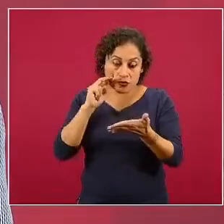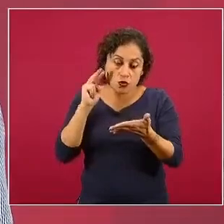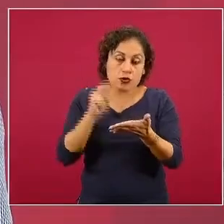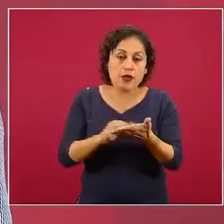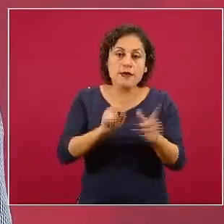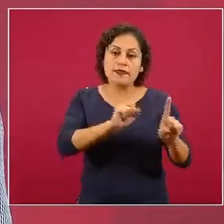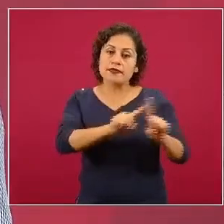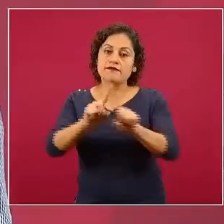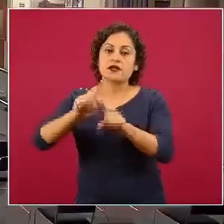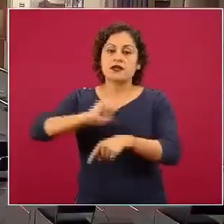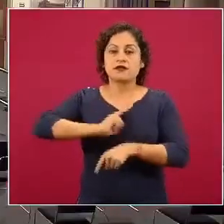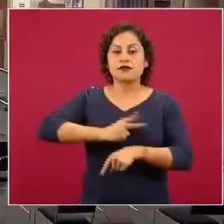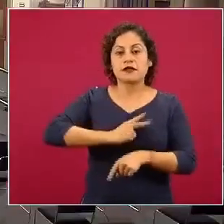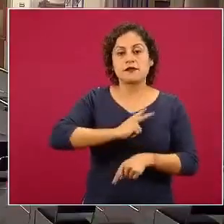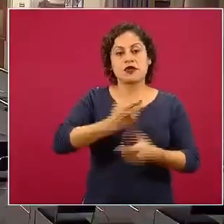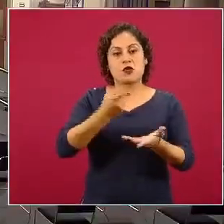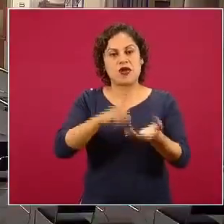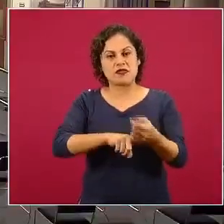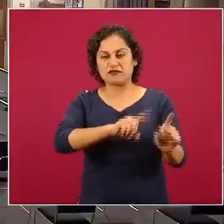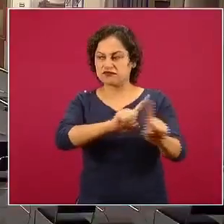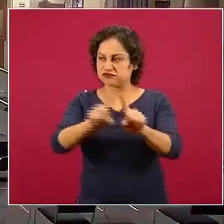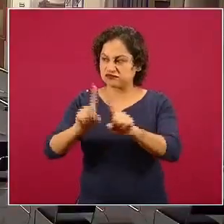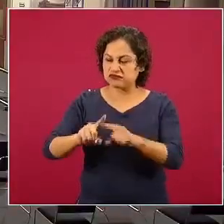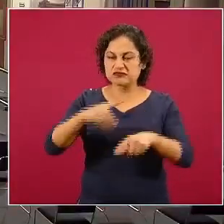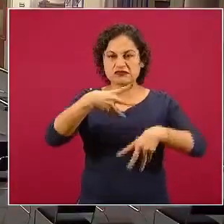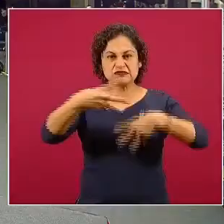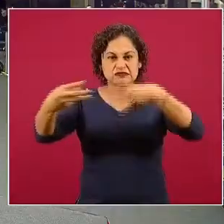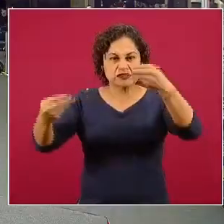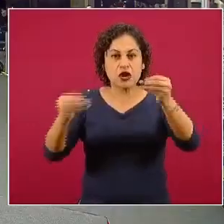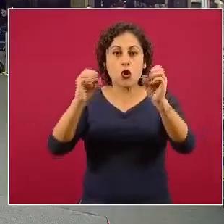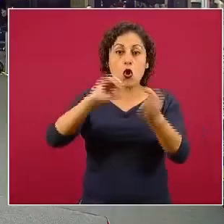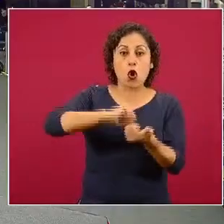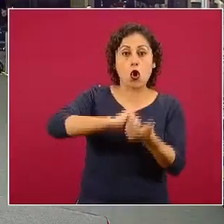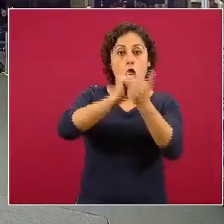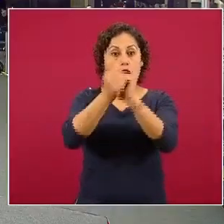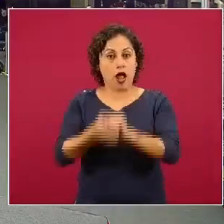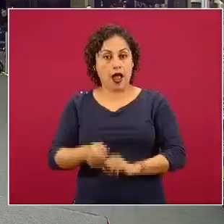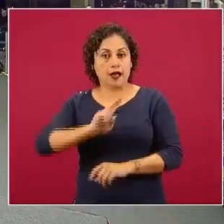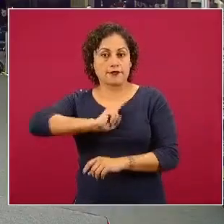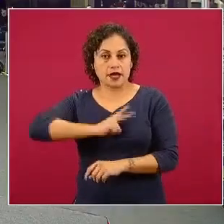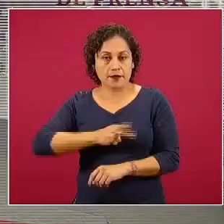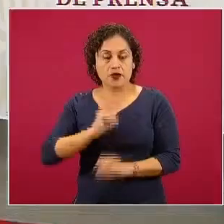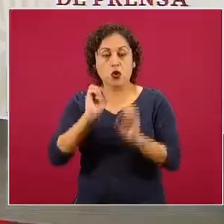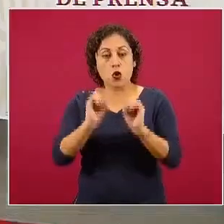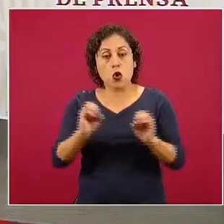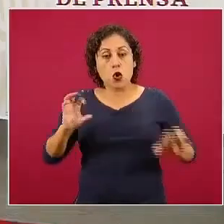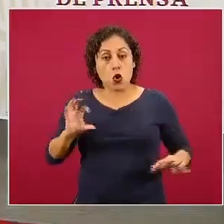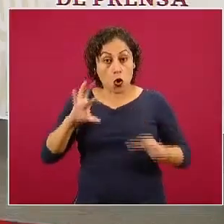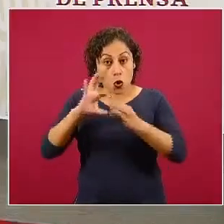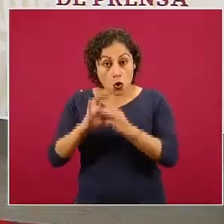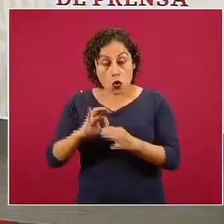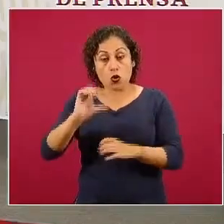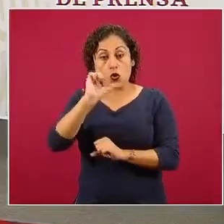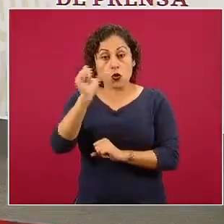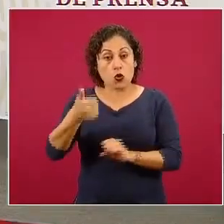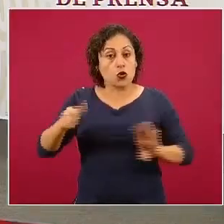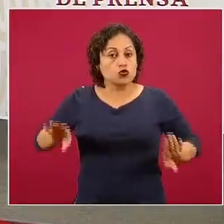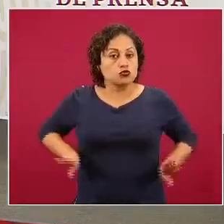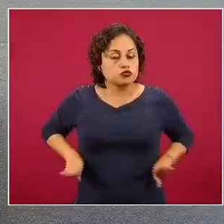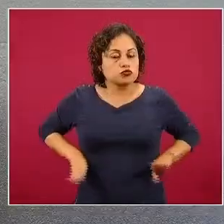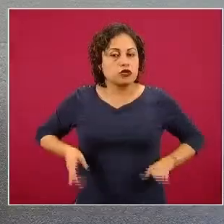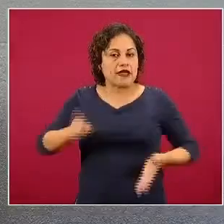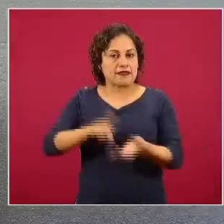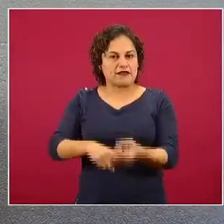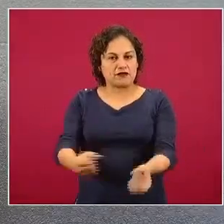cepas, familias, clados, identificar en su momento mutaciones, si estas están o no asociadas a un comportamiento más